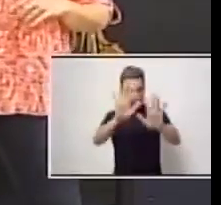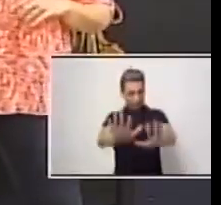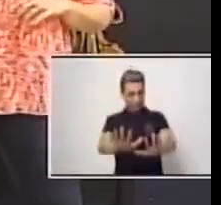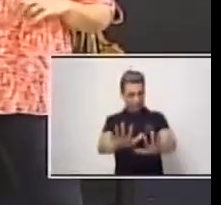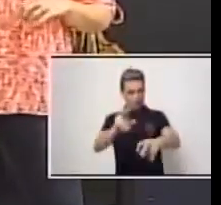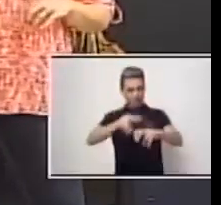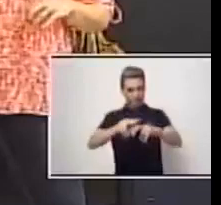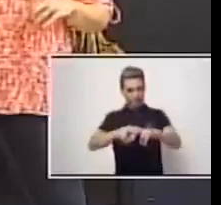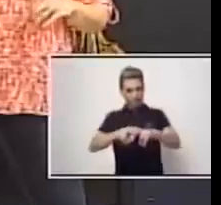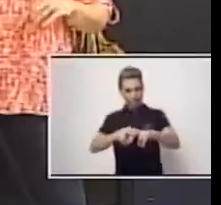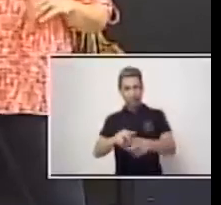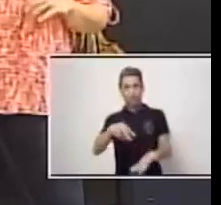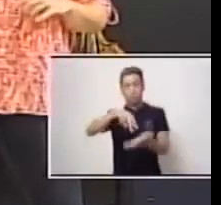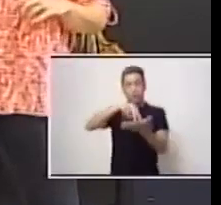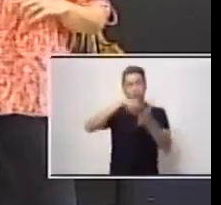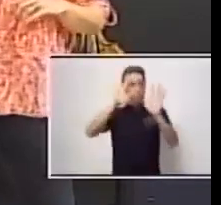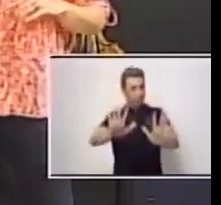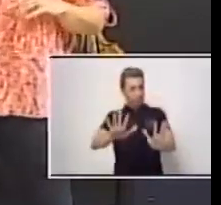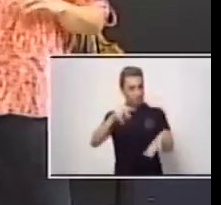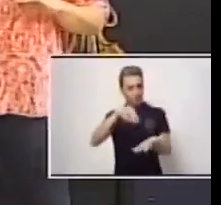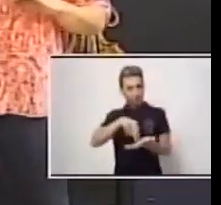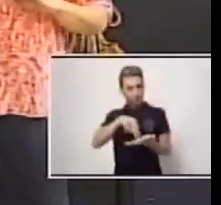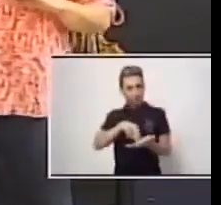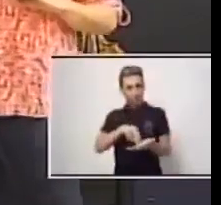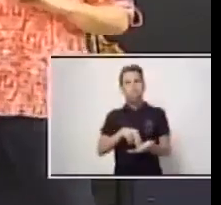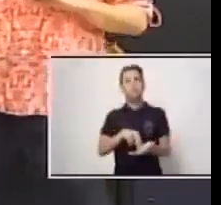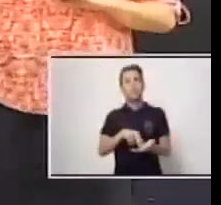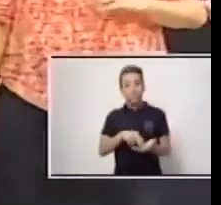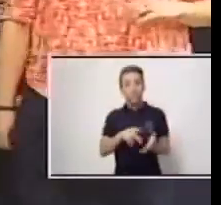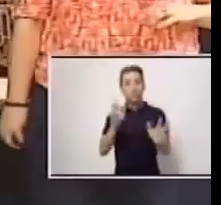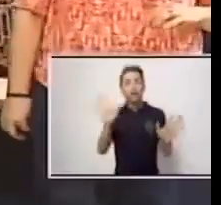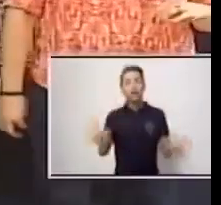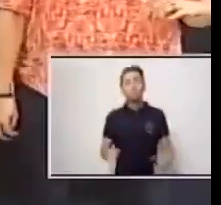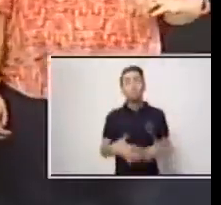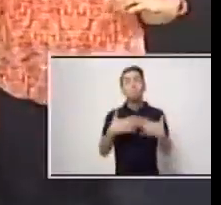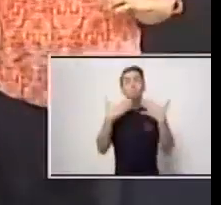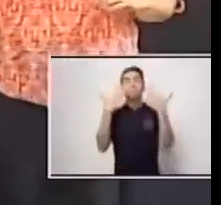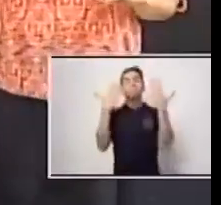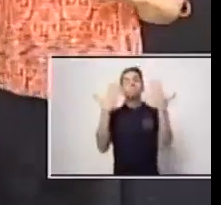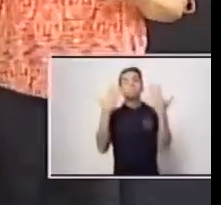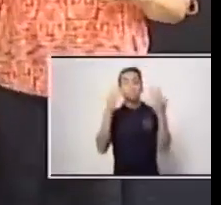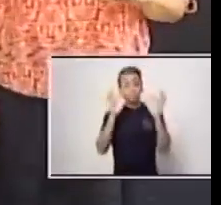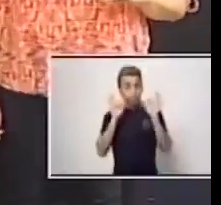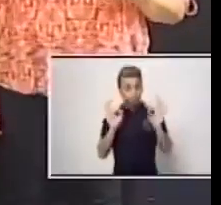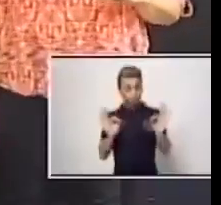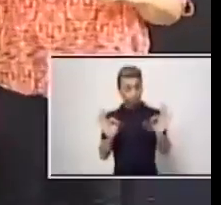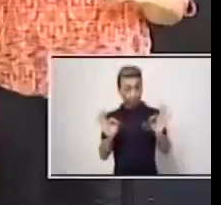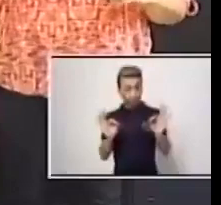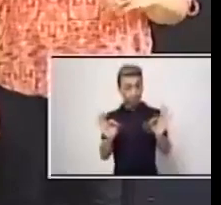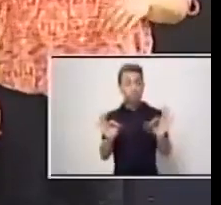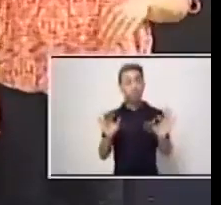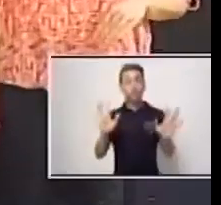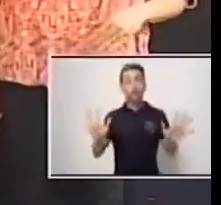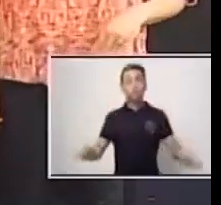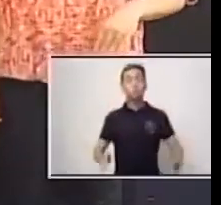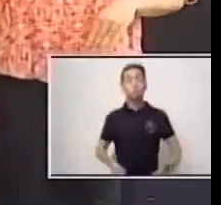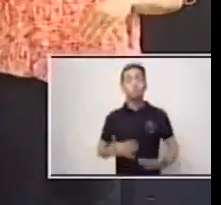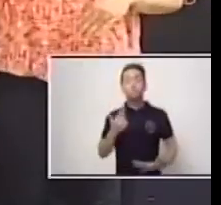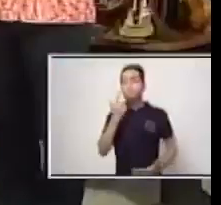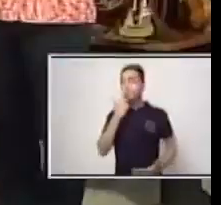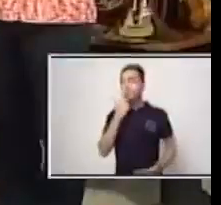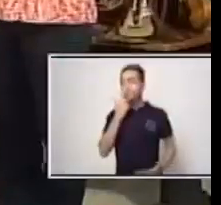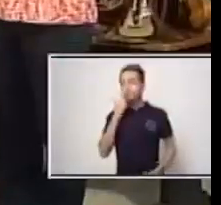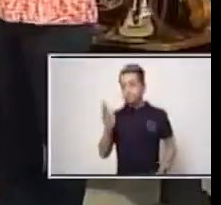sentaditos, los que estén paraditos se queden paraditos y vamos a respirar. ¿Están listos? Vamos a inhalar por la